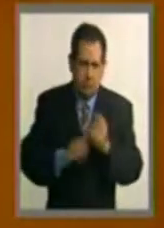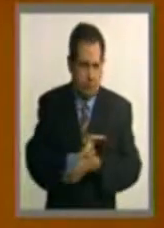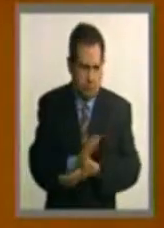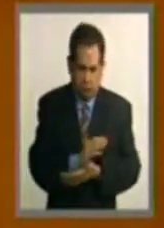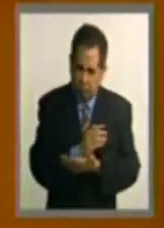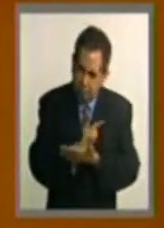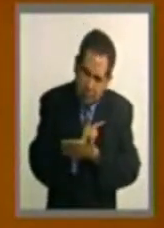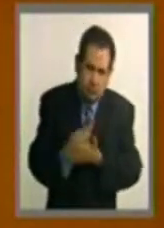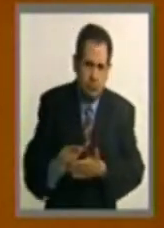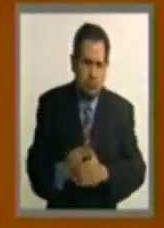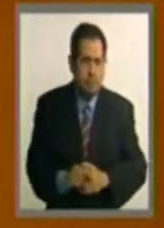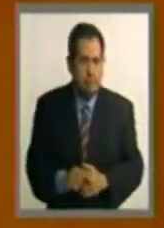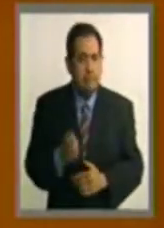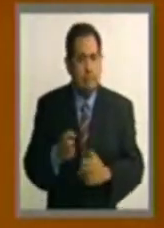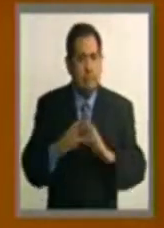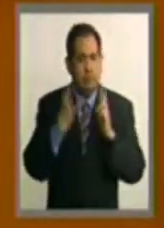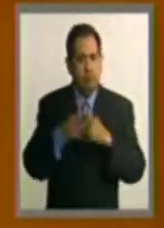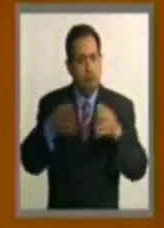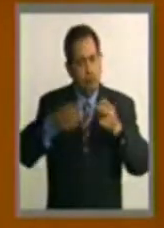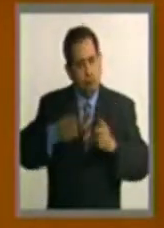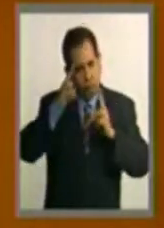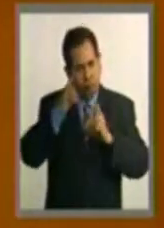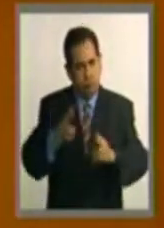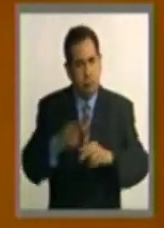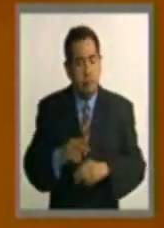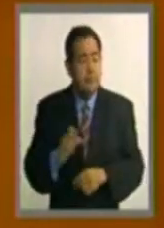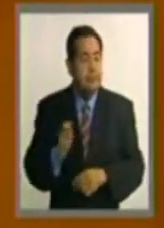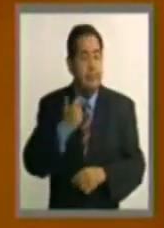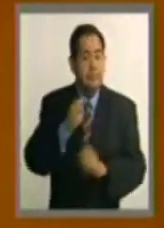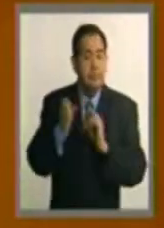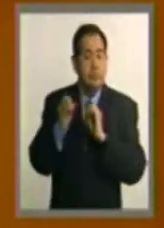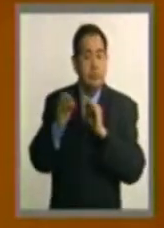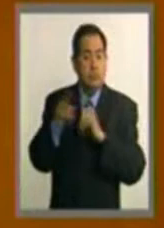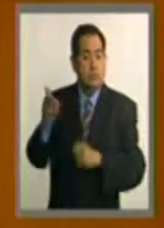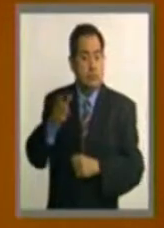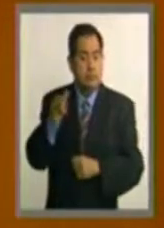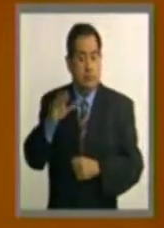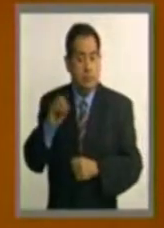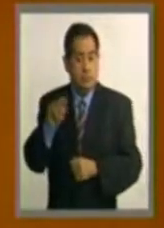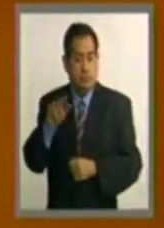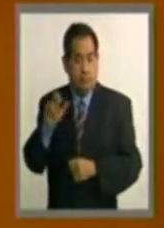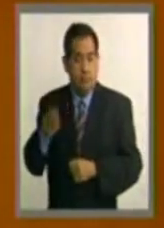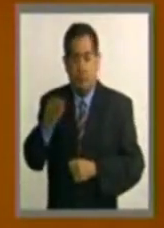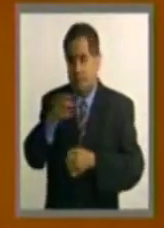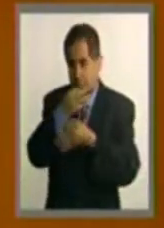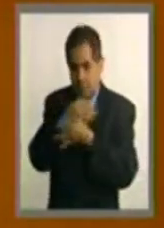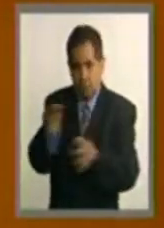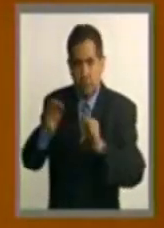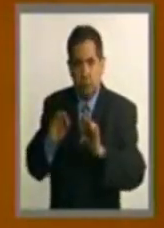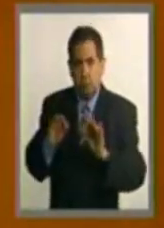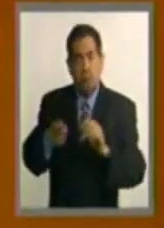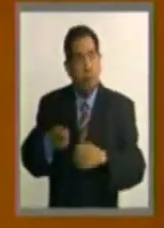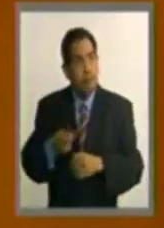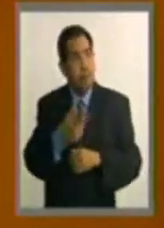a tener una sesión solemne en la vieja casona de Jico. Se va a declarar un salón